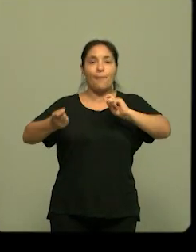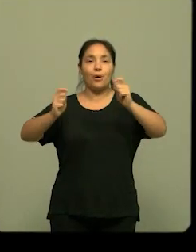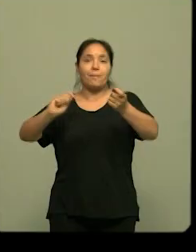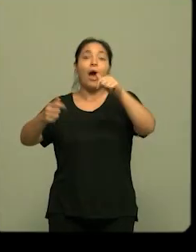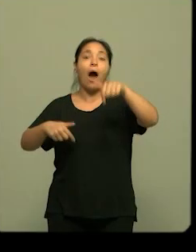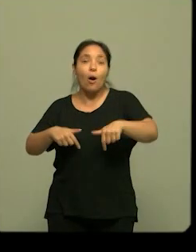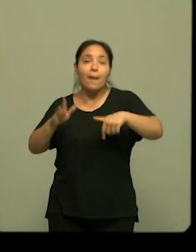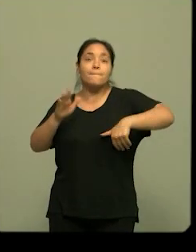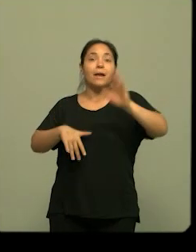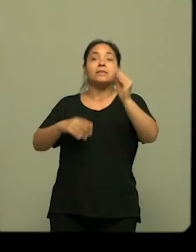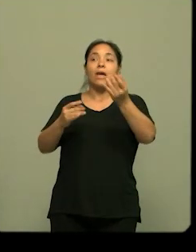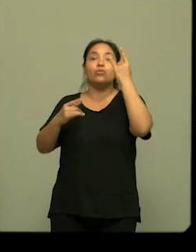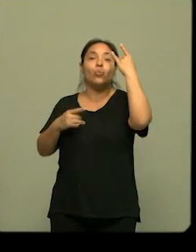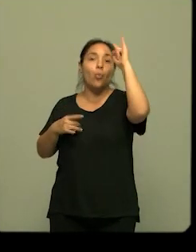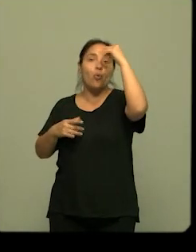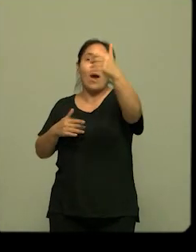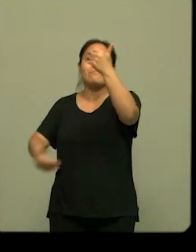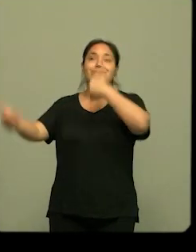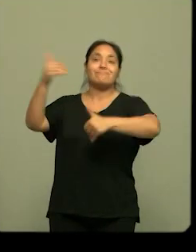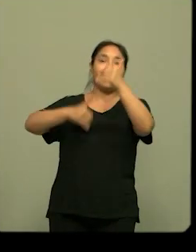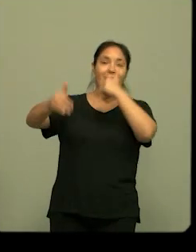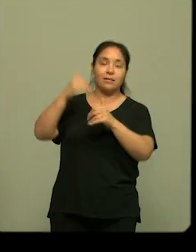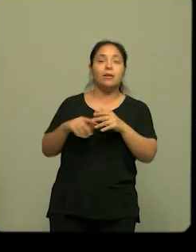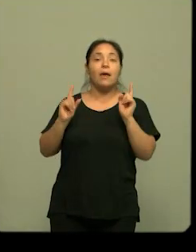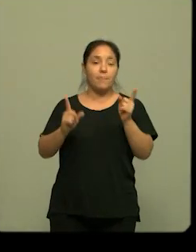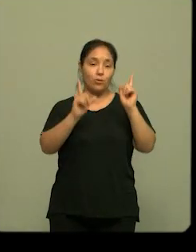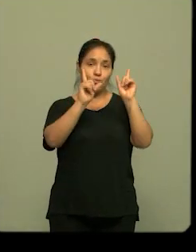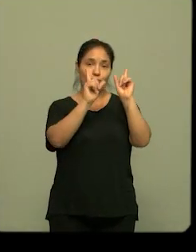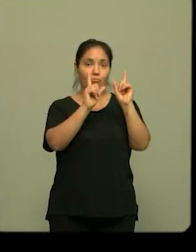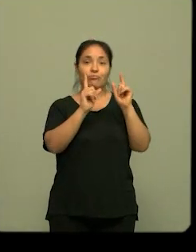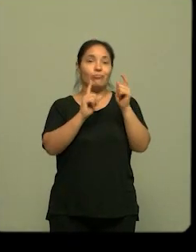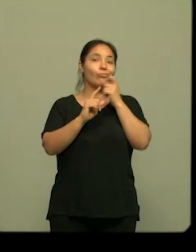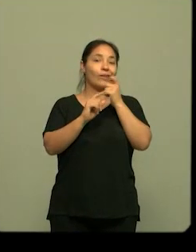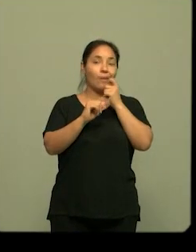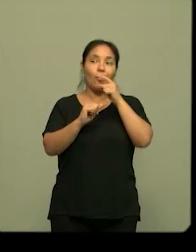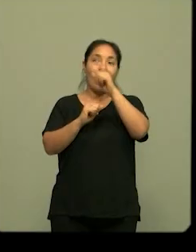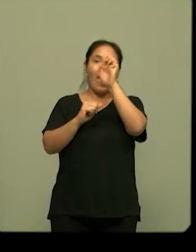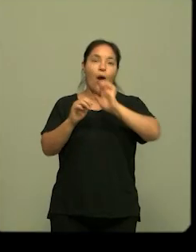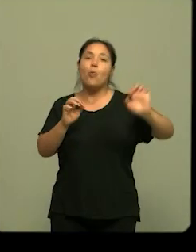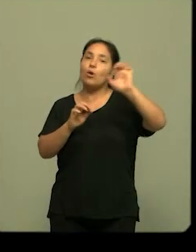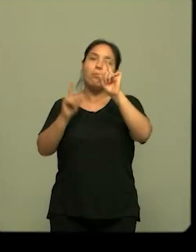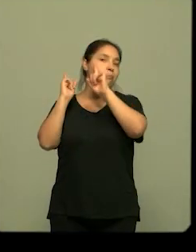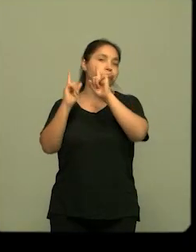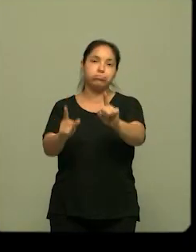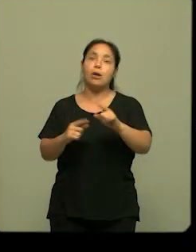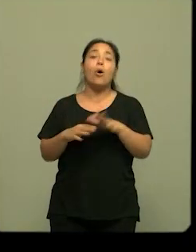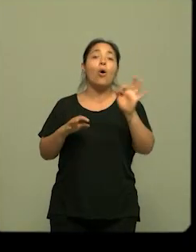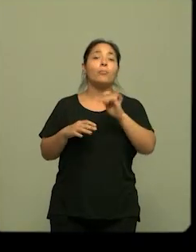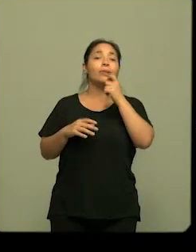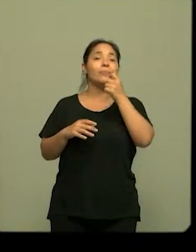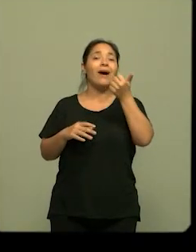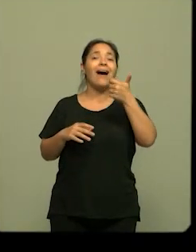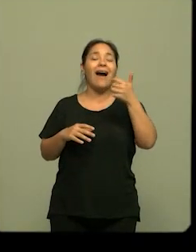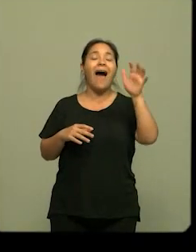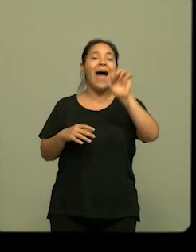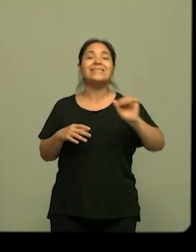Ujú. o tenemos un número que no baja, que son europeos o, por ejemplo, asiáticos que vienen. Sí, El tema tiene que ver